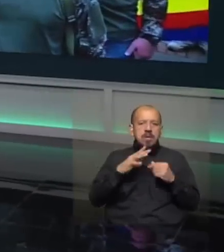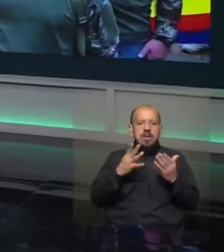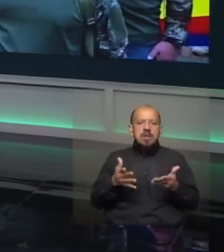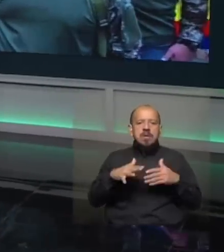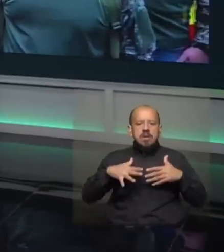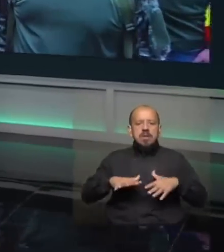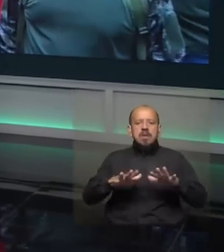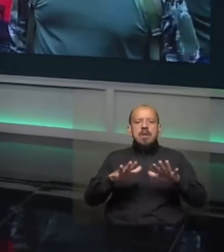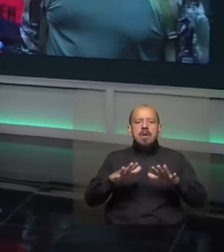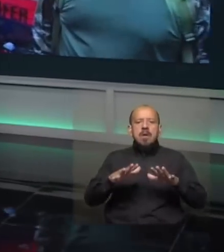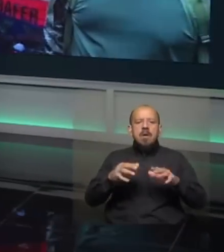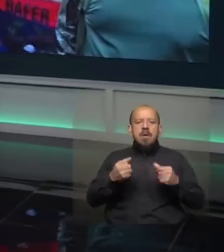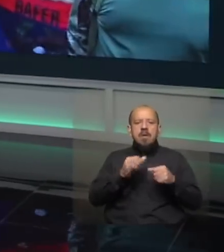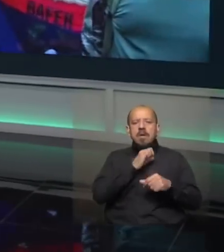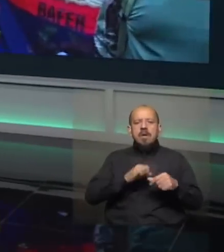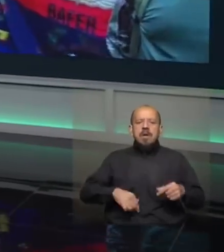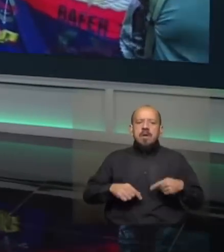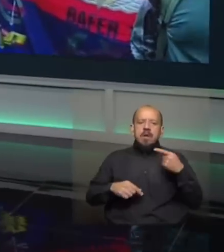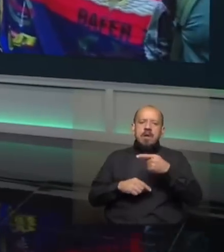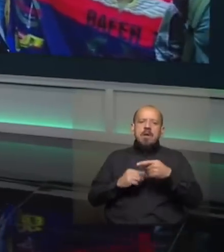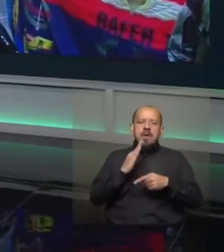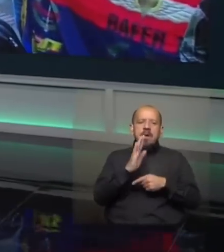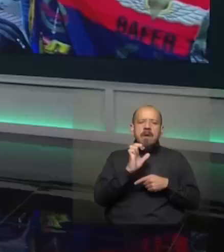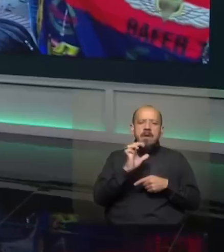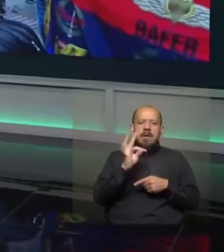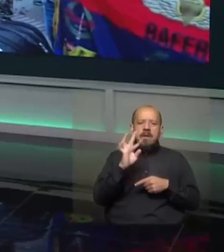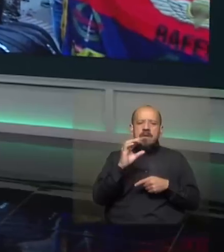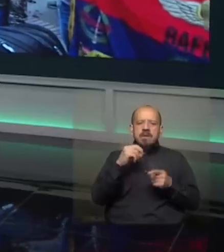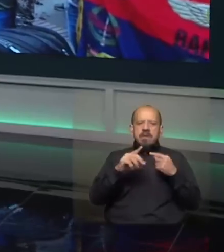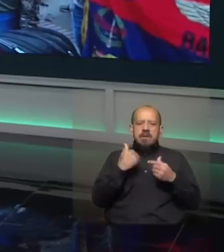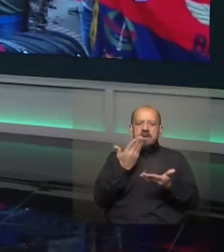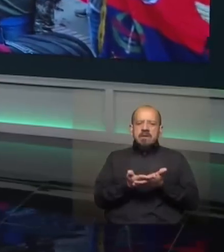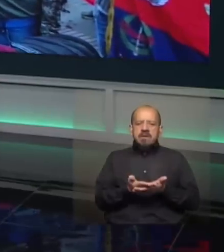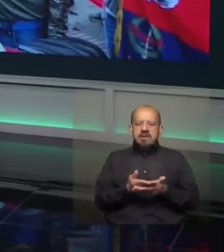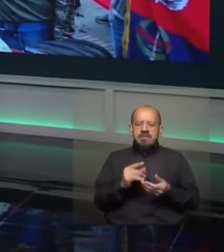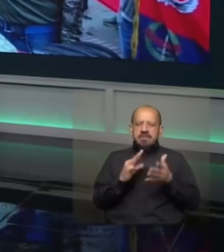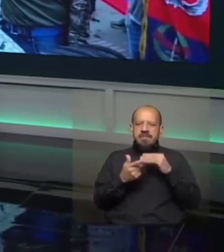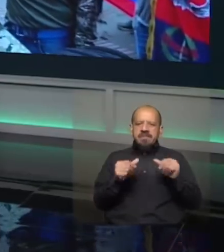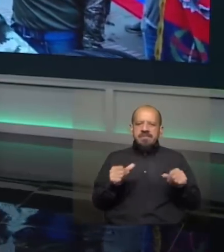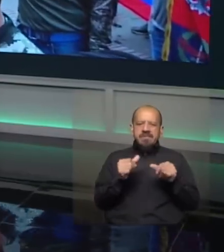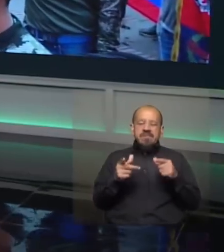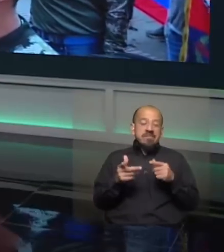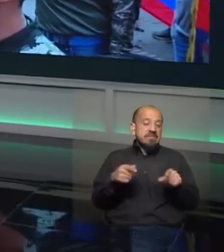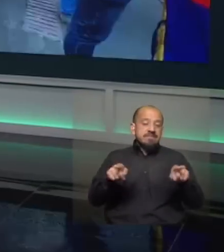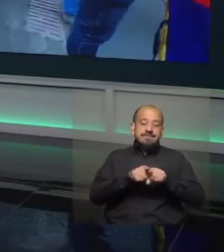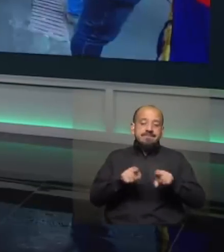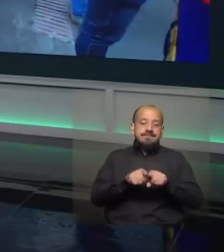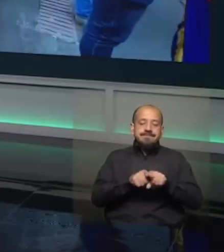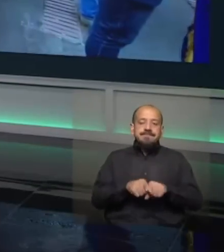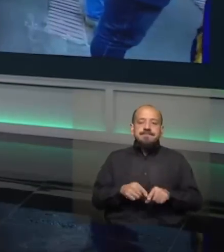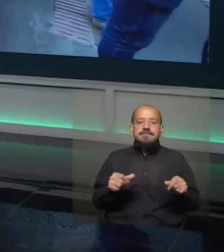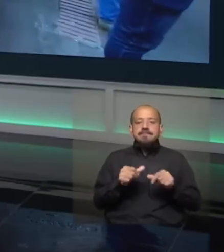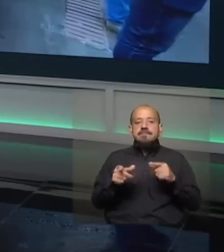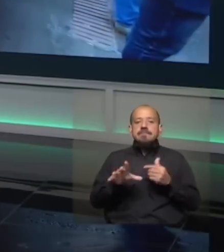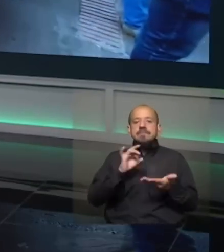está preparando una especie de golpe de estado contra el presidente Petro y planteó incluso que la manera en que se está haciendo es de la misma forma en que